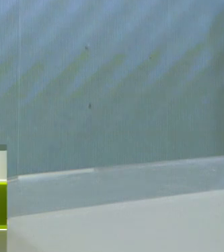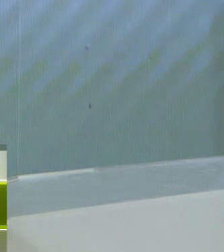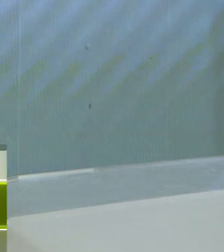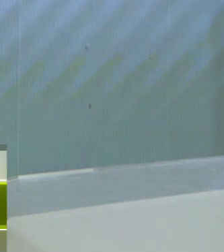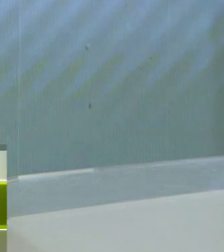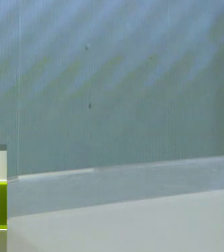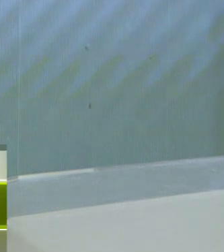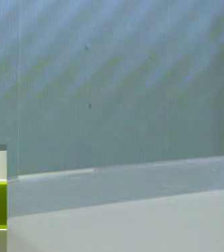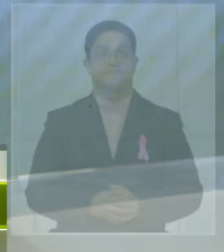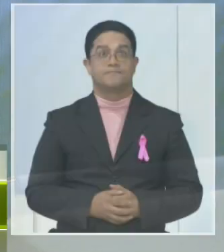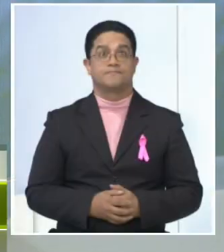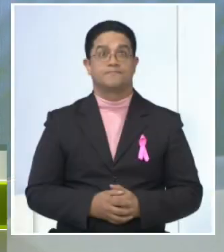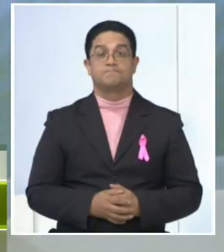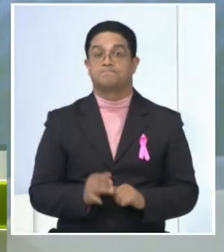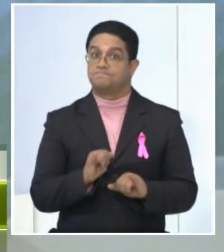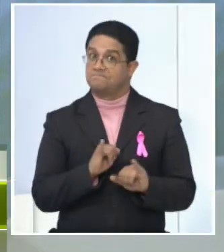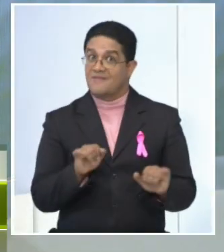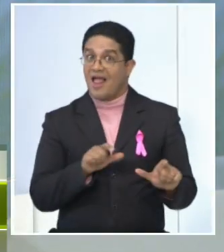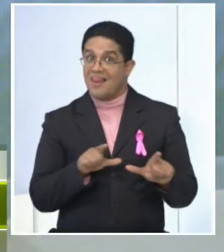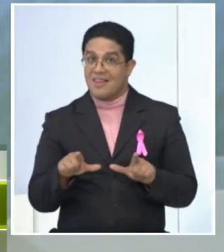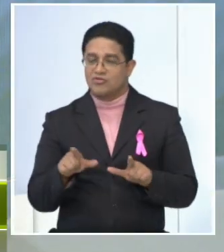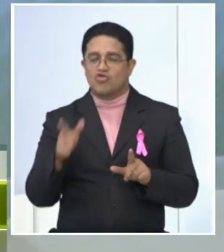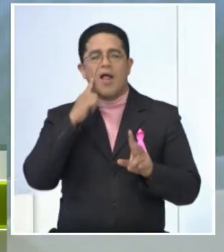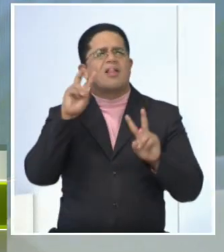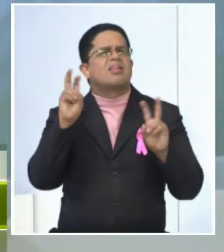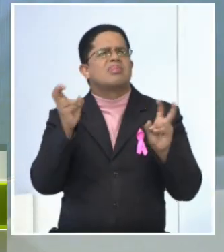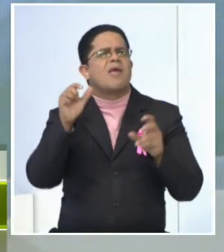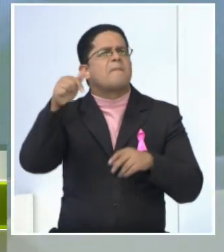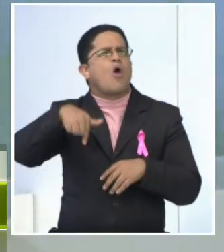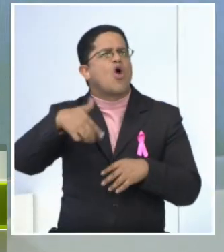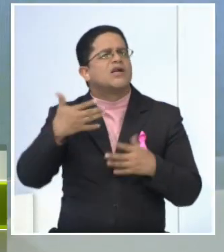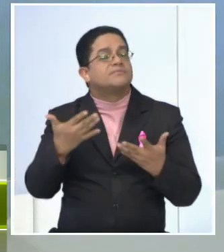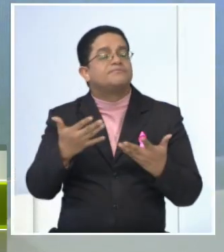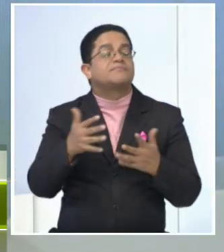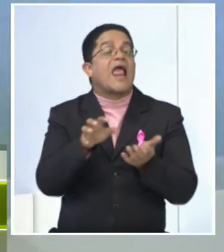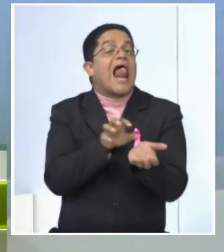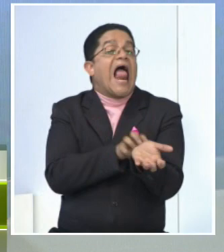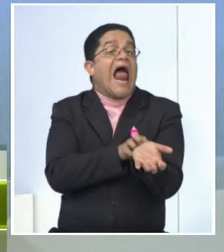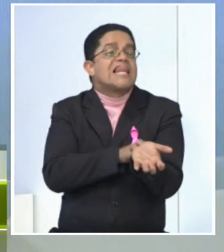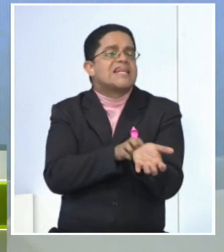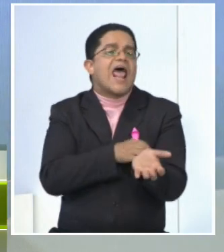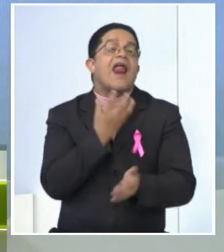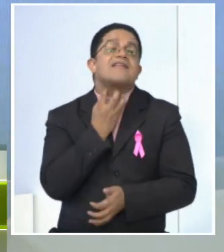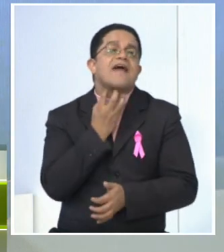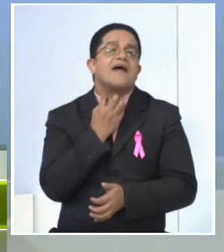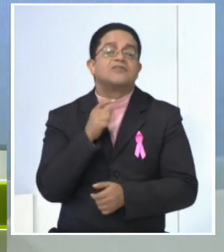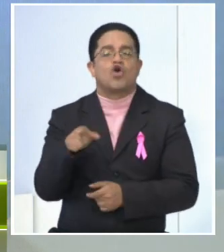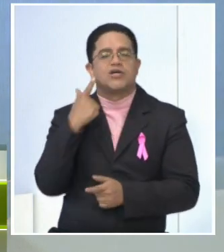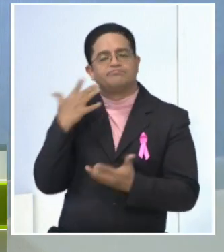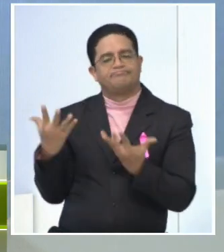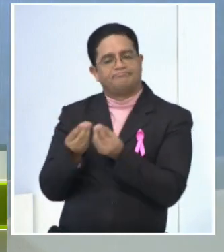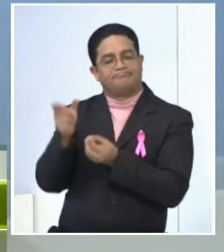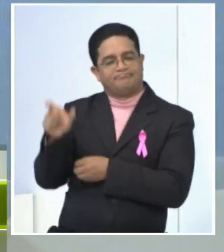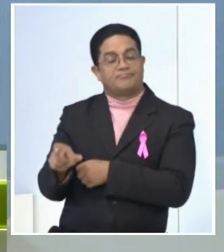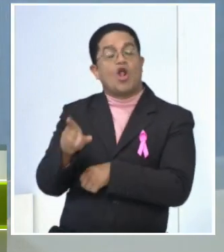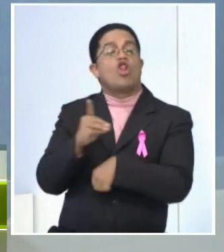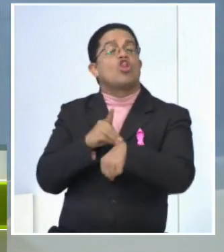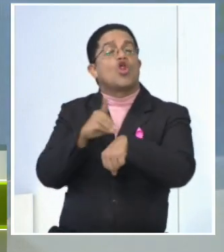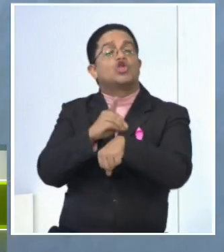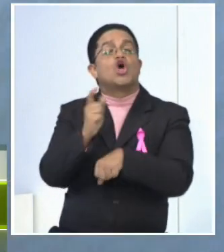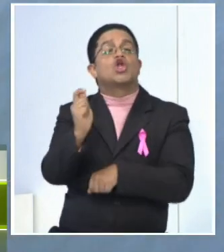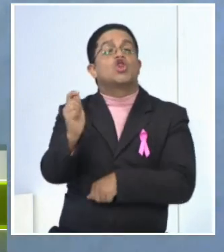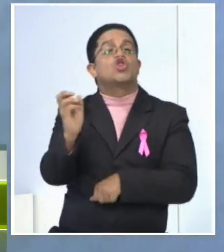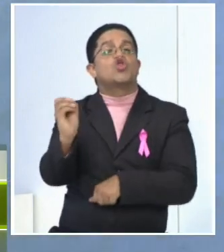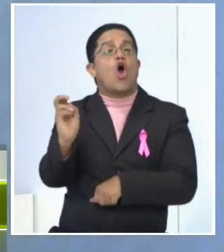Ya estamos en vivo de Noticias Globovisión Salud y el tema del día de hoy son las alergias alimentarias. Hoy nos acompaña Josely Torre, quien es